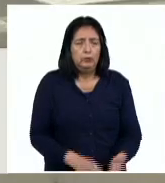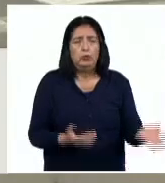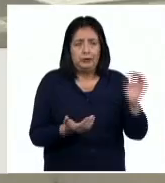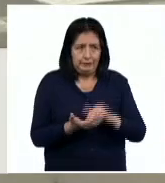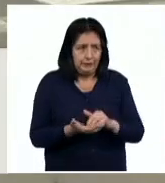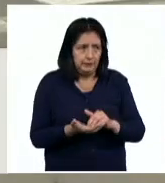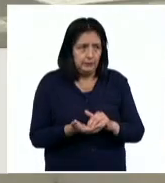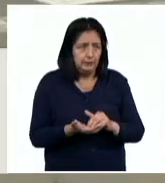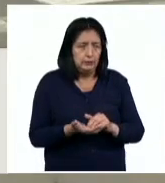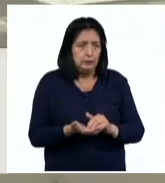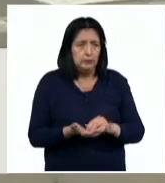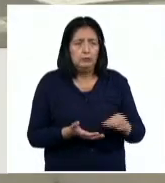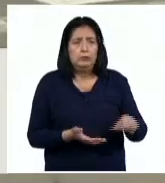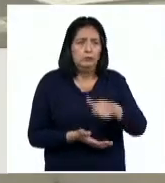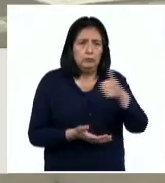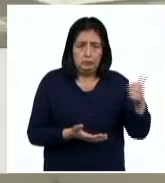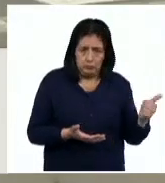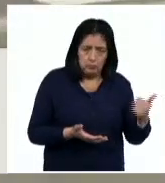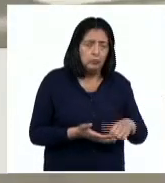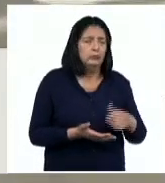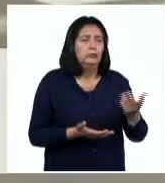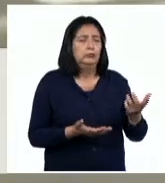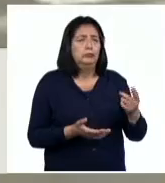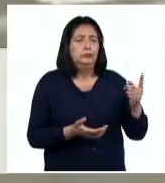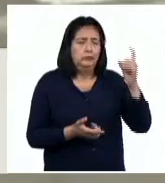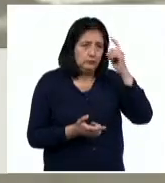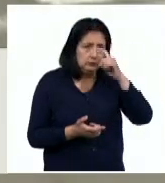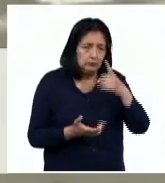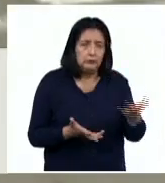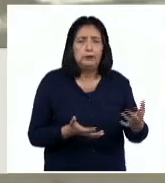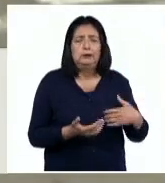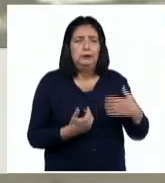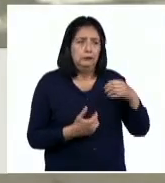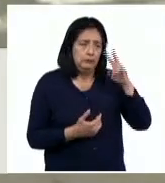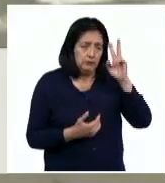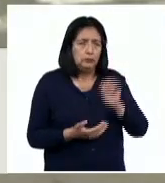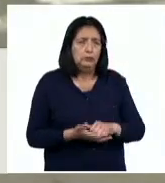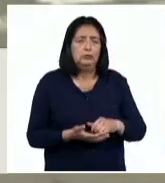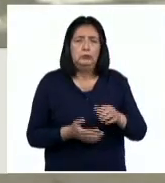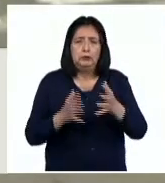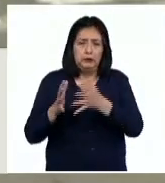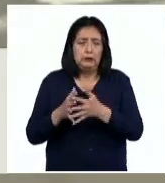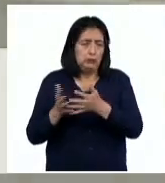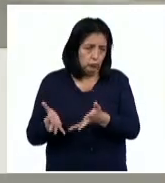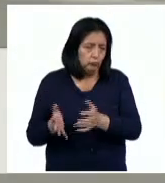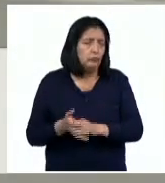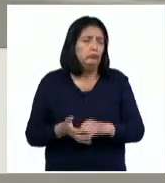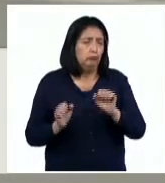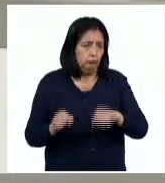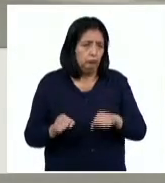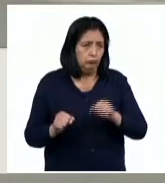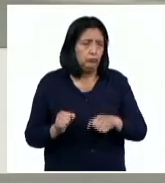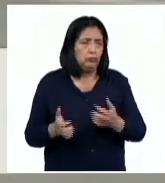Nuevamente, como en otras situaciones de dificultad, el Perú y los Estados Unidos